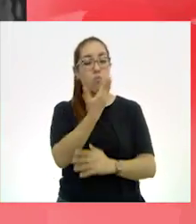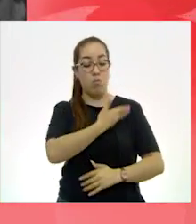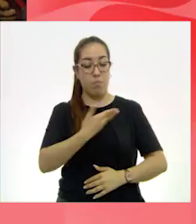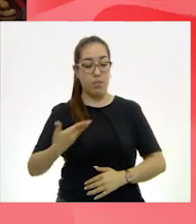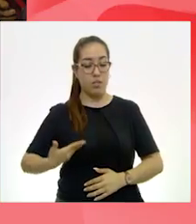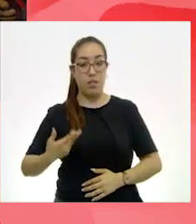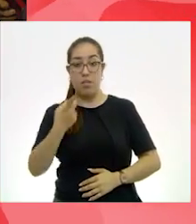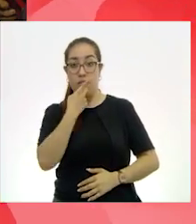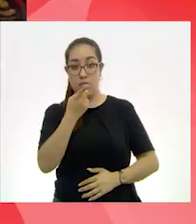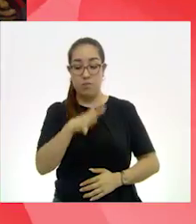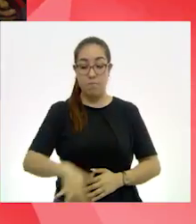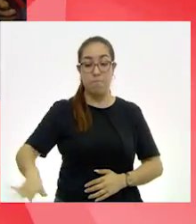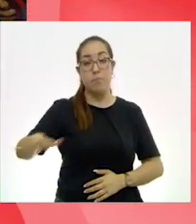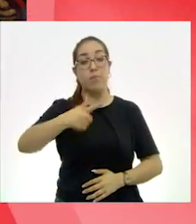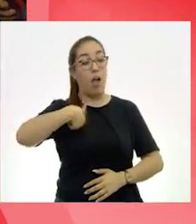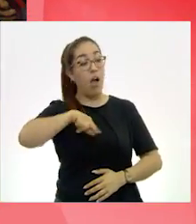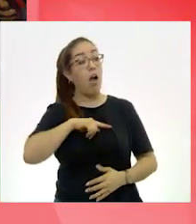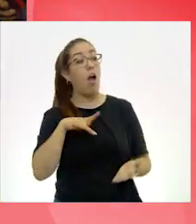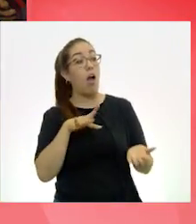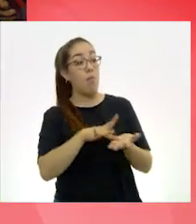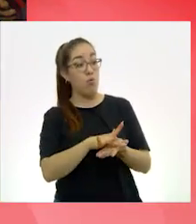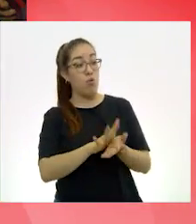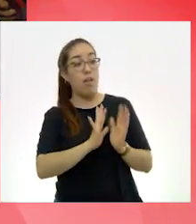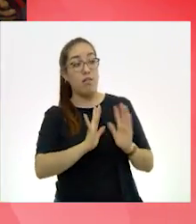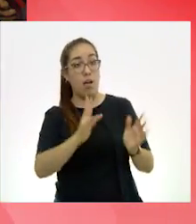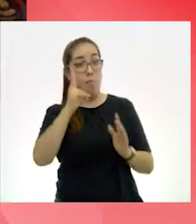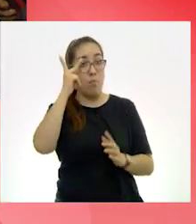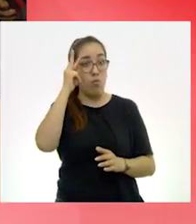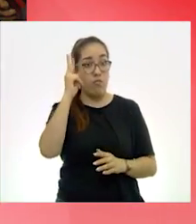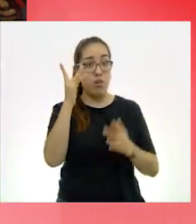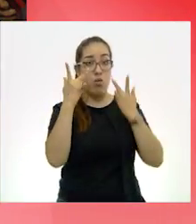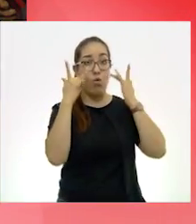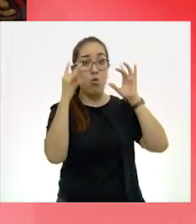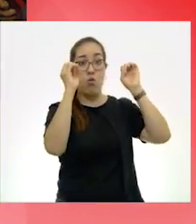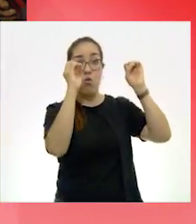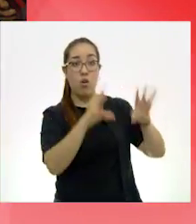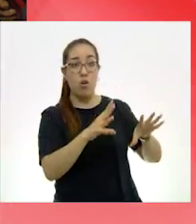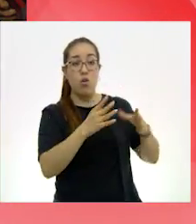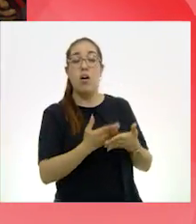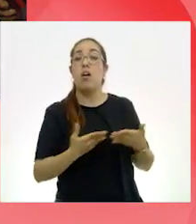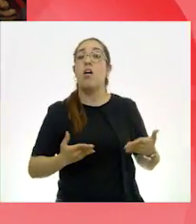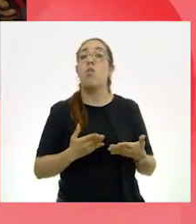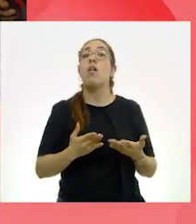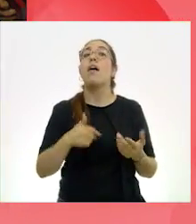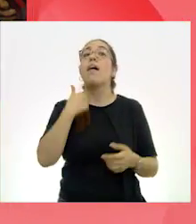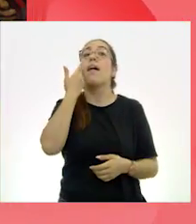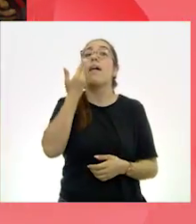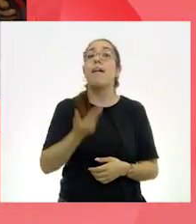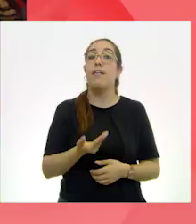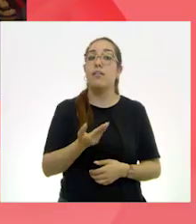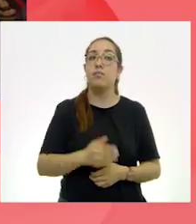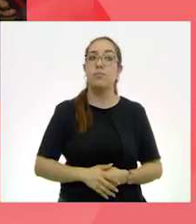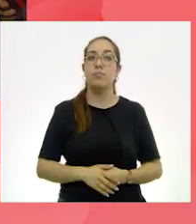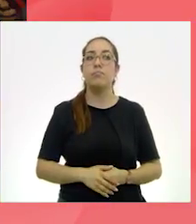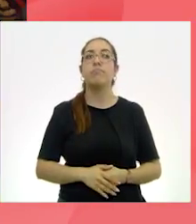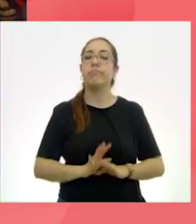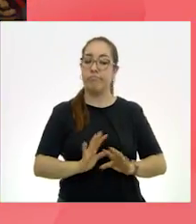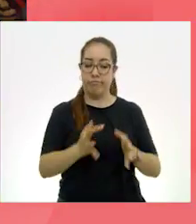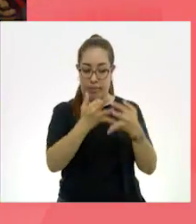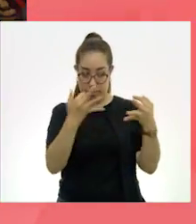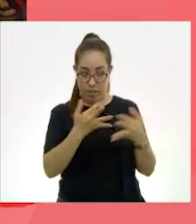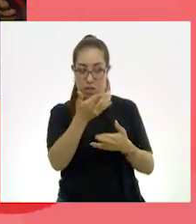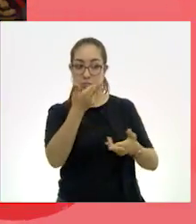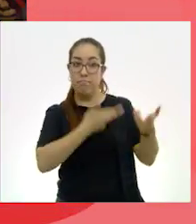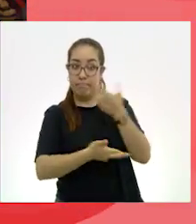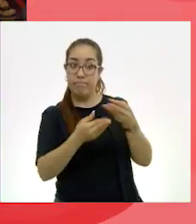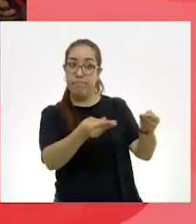lo apoyamos no solo para que renunciara Porfirio Díaz, lo apoyamos porque queremos el regreso de nuestras tierras, queremos